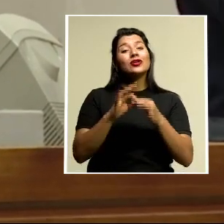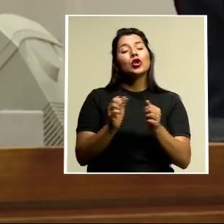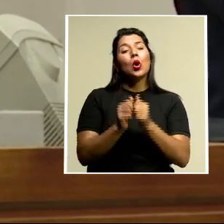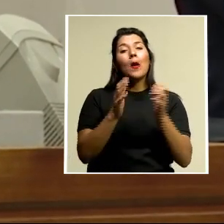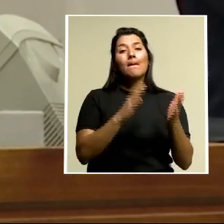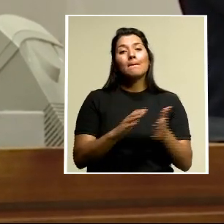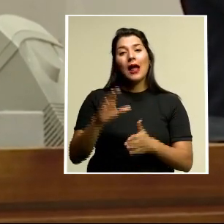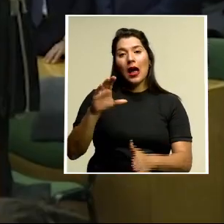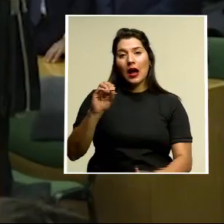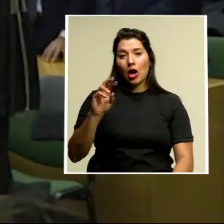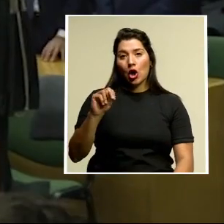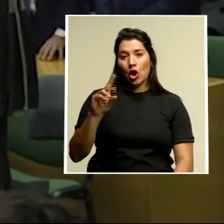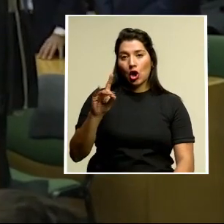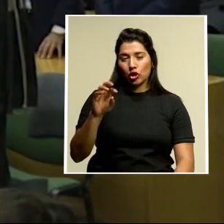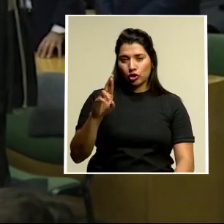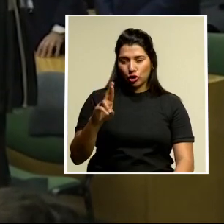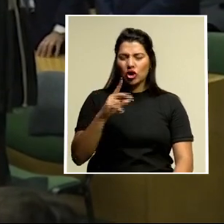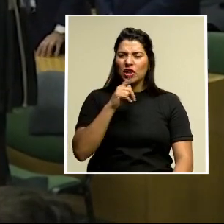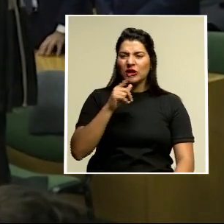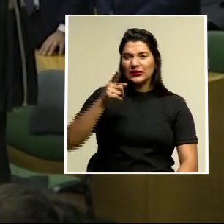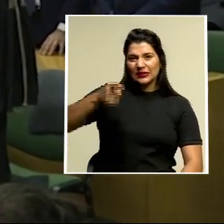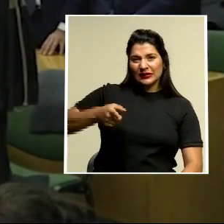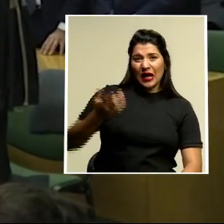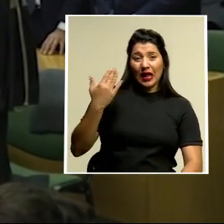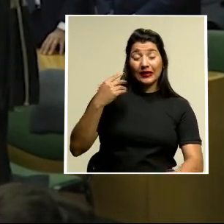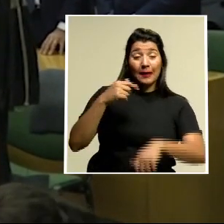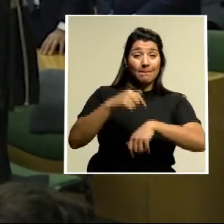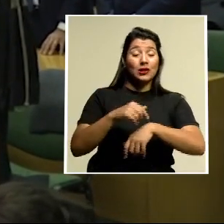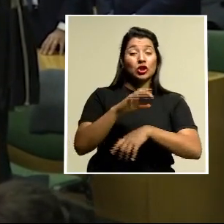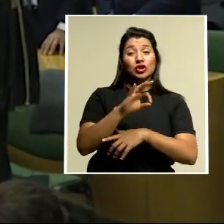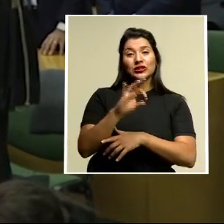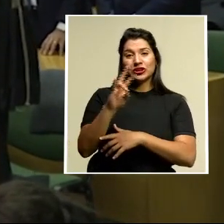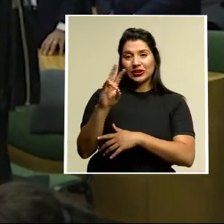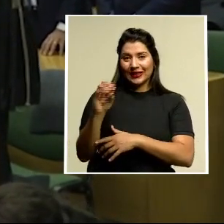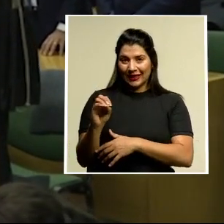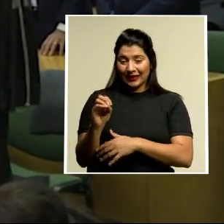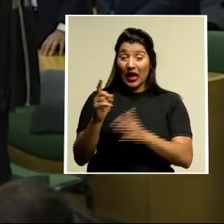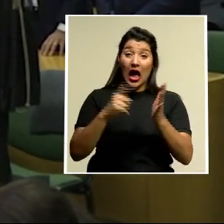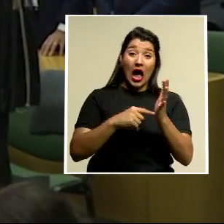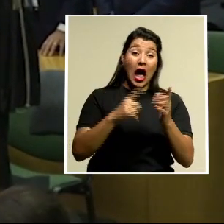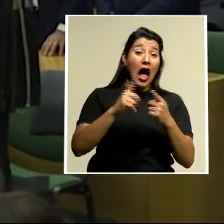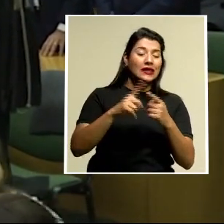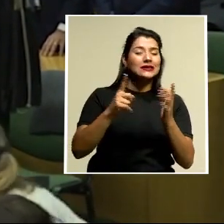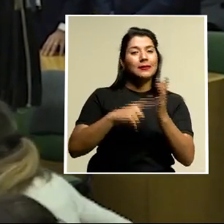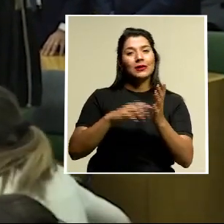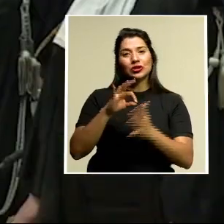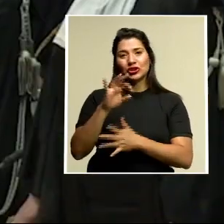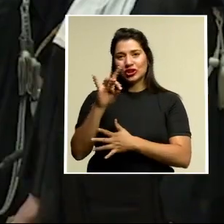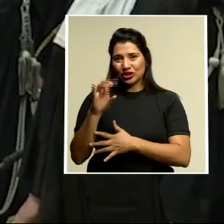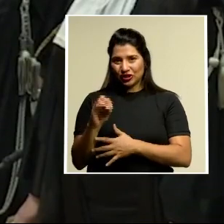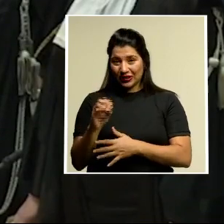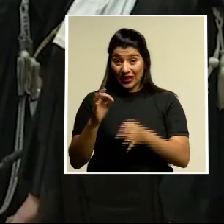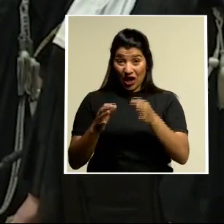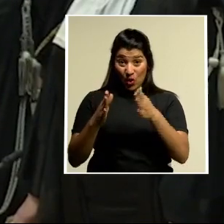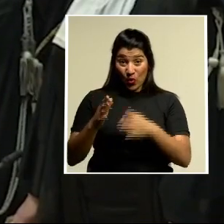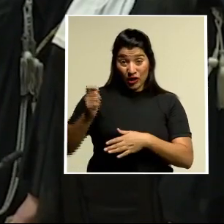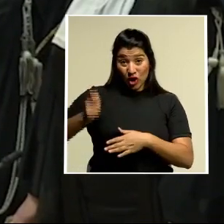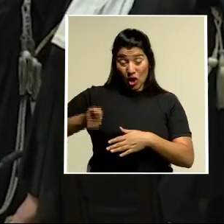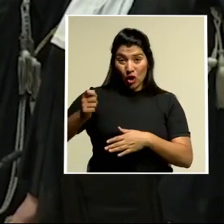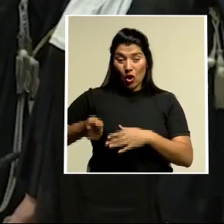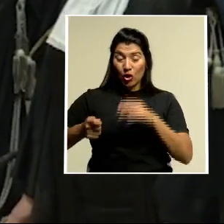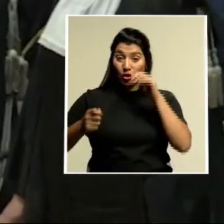comunidad internacional reconozca que ante estas dictaduras la diplomacia no puede funcionar